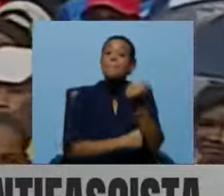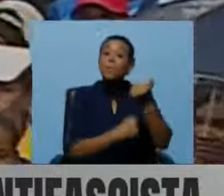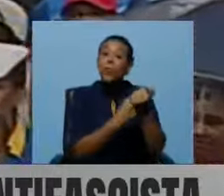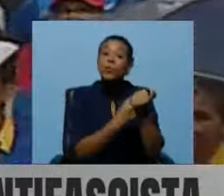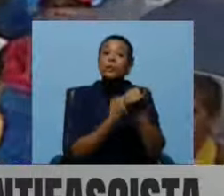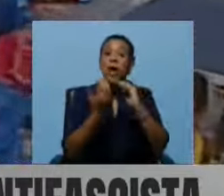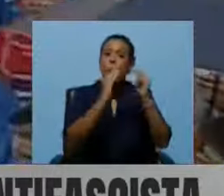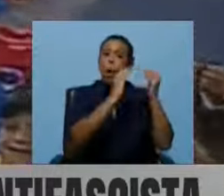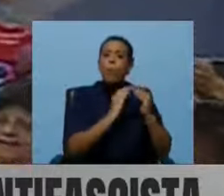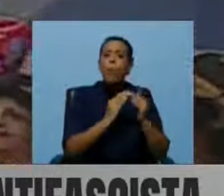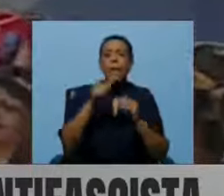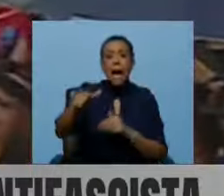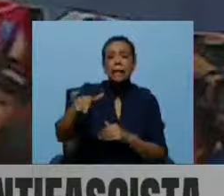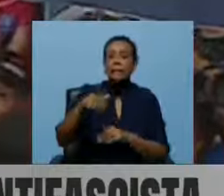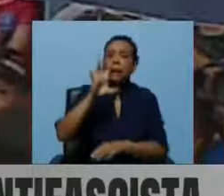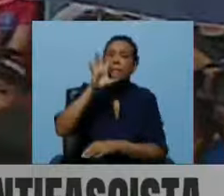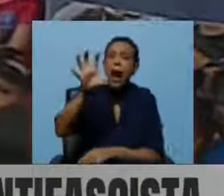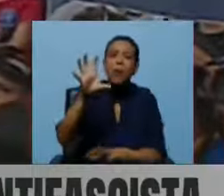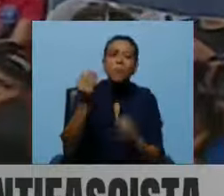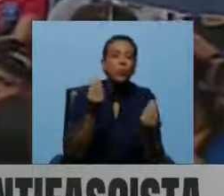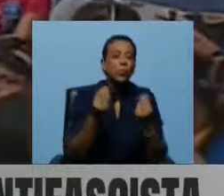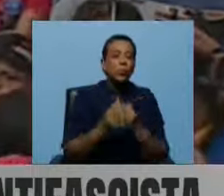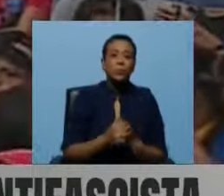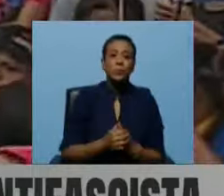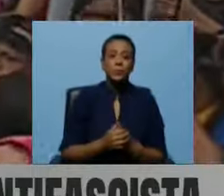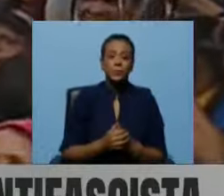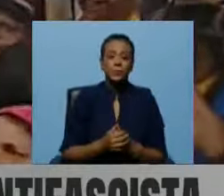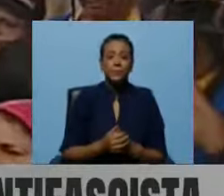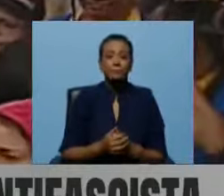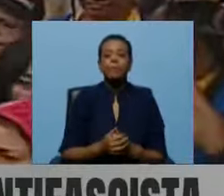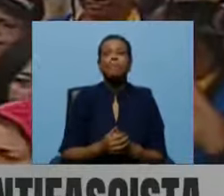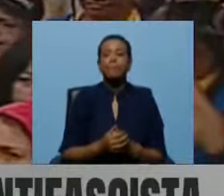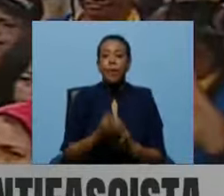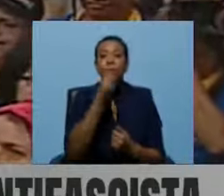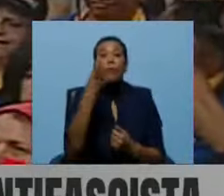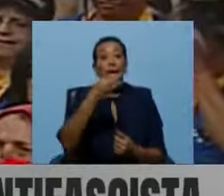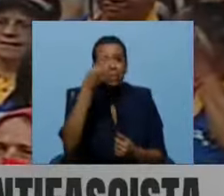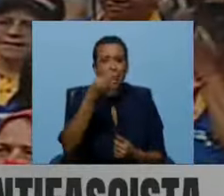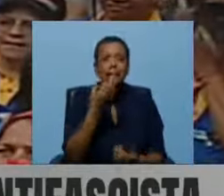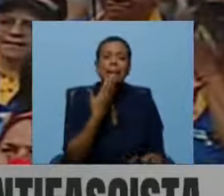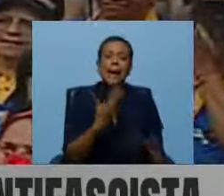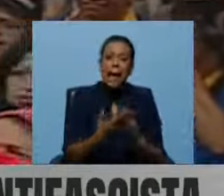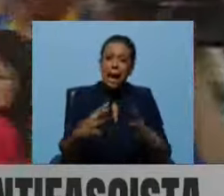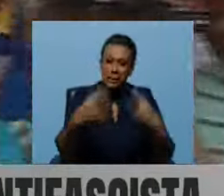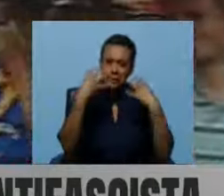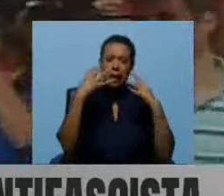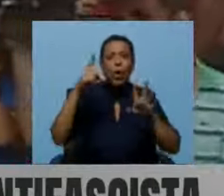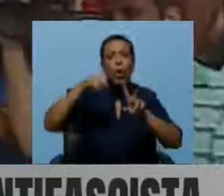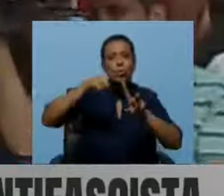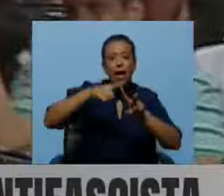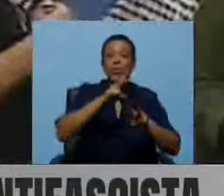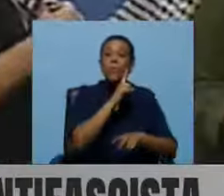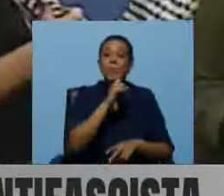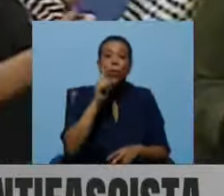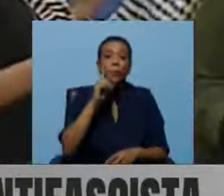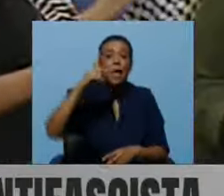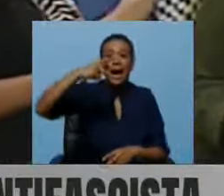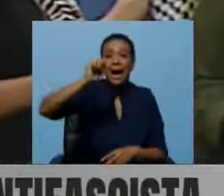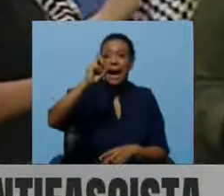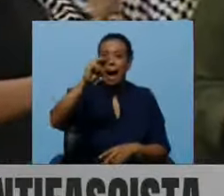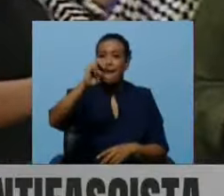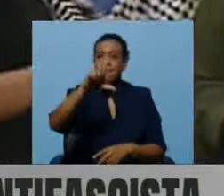a esta población que ha sido atacada por muchísimas décadas. Sí, muy buenas tardes, muchísimas gracias por el pase. Mi nombre es Gamal